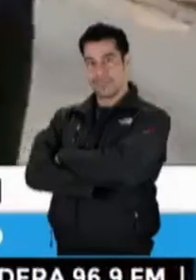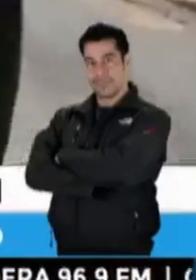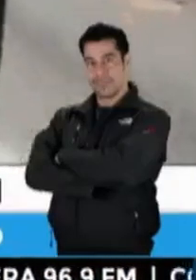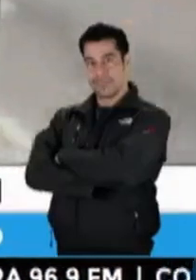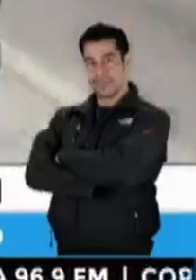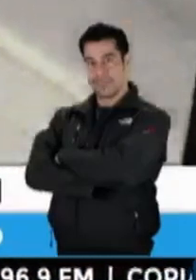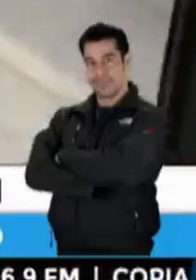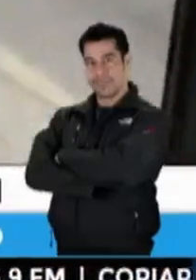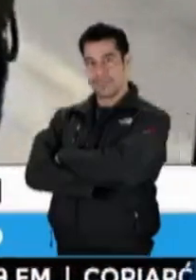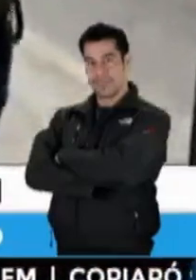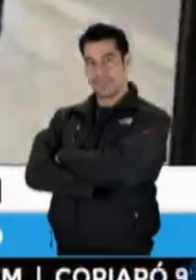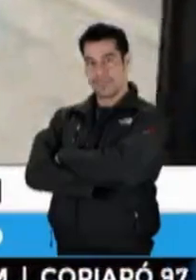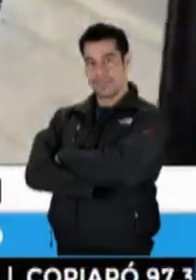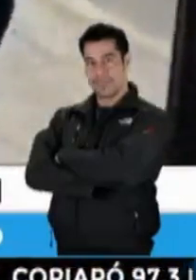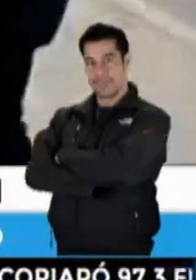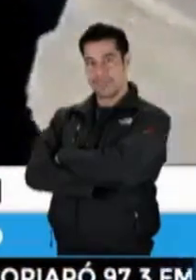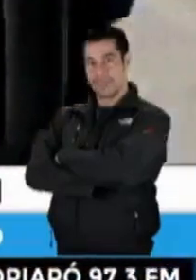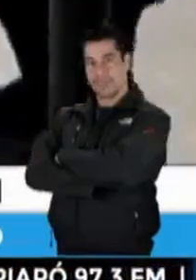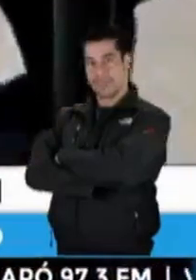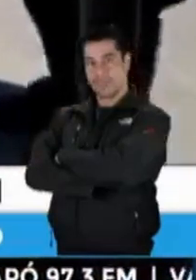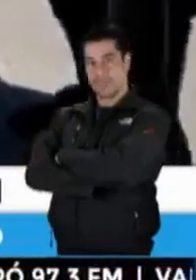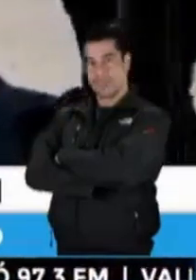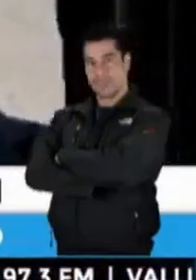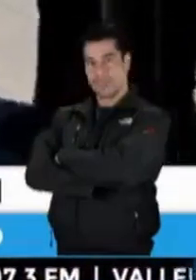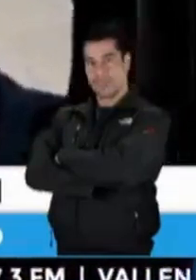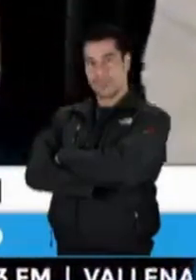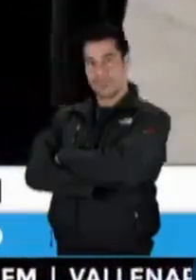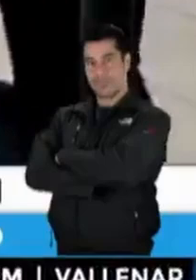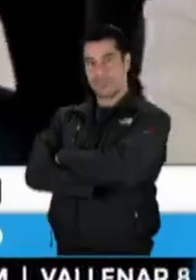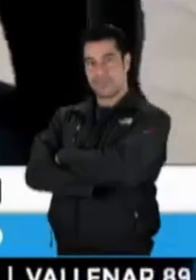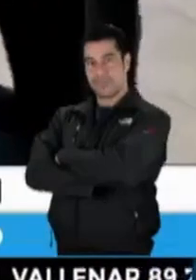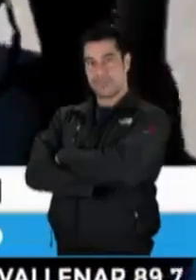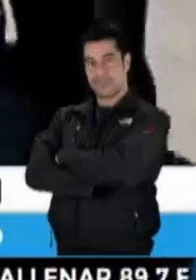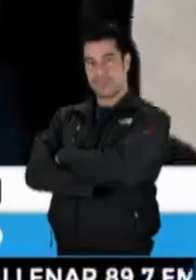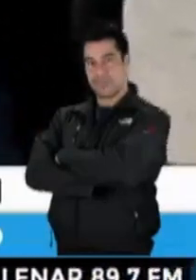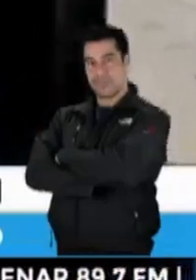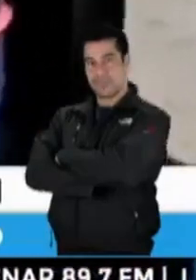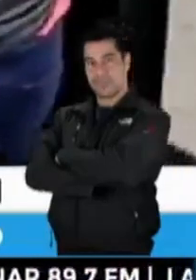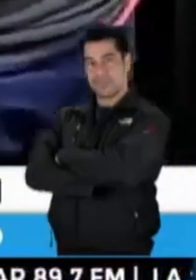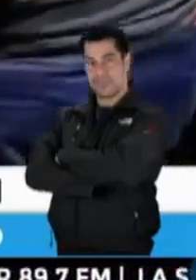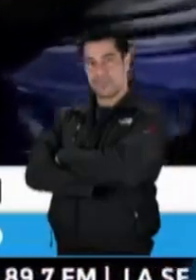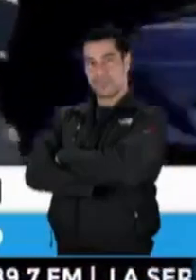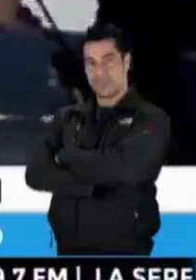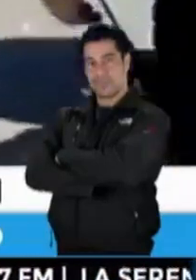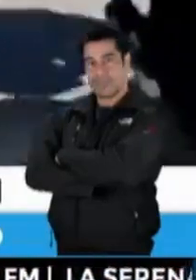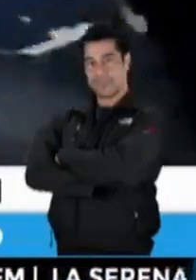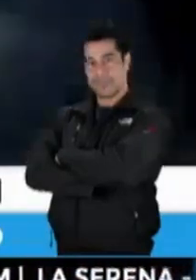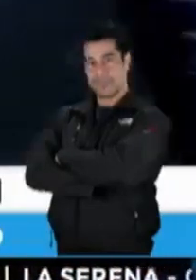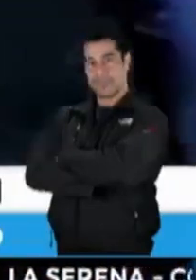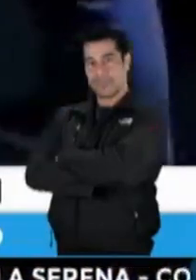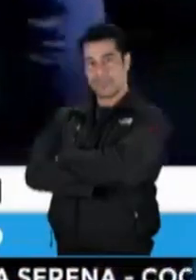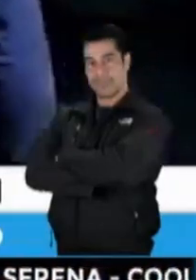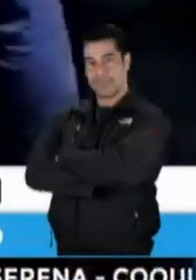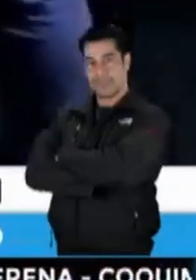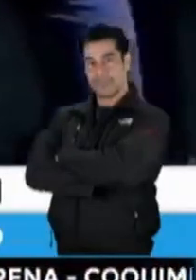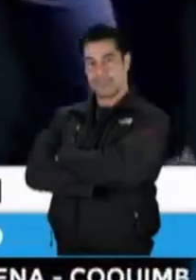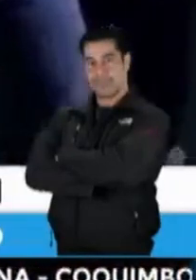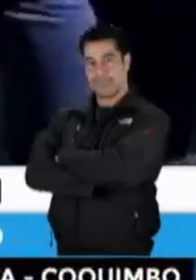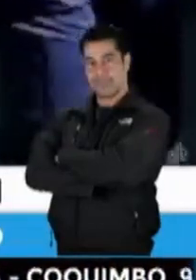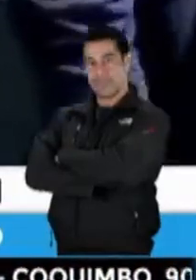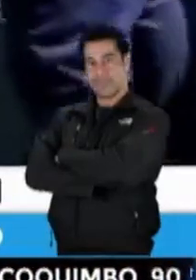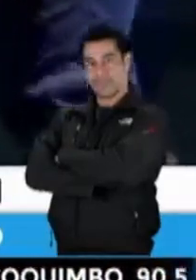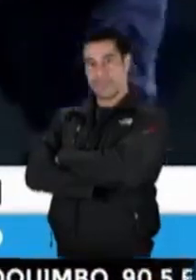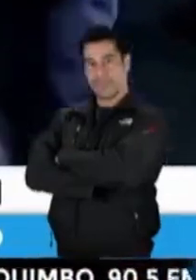este inmueble de urgencia, luego de ser atendidas. Una de ellas falleció, mientras otra fue dejada en la urgencia del